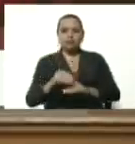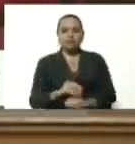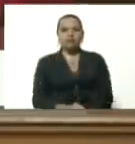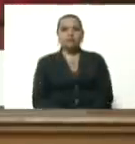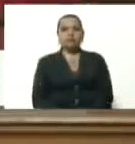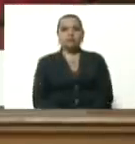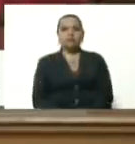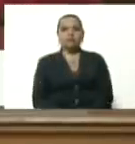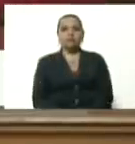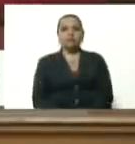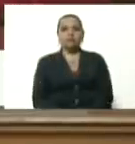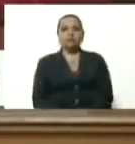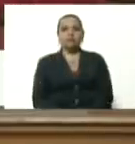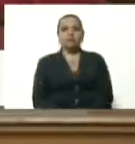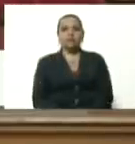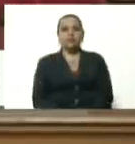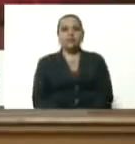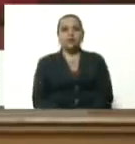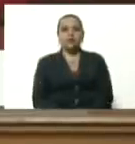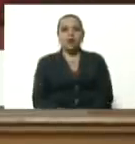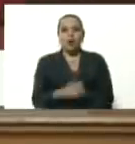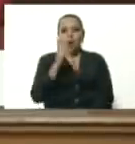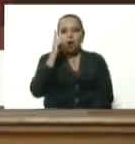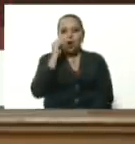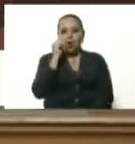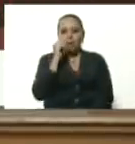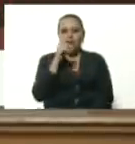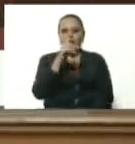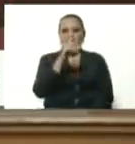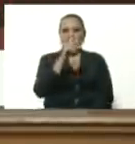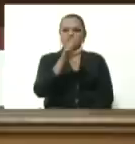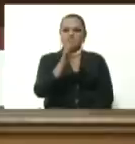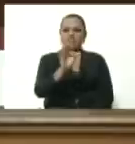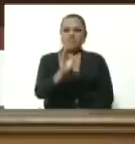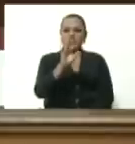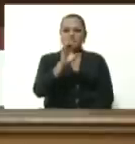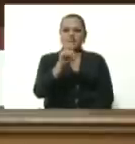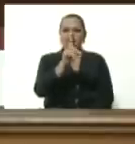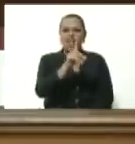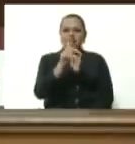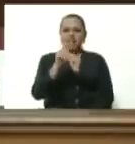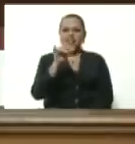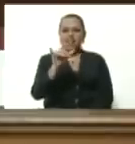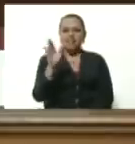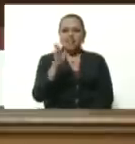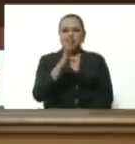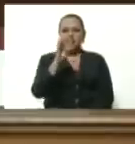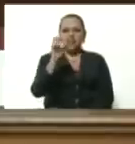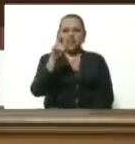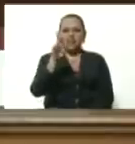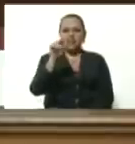Otro día Freddy agarró, creo que fueron 30 y pico que venían en una camioneta escondido, todos